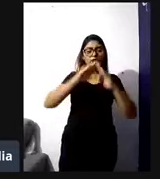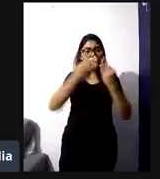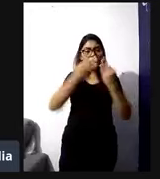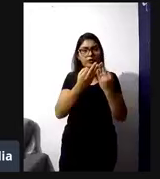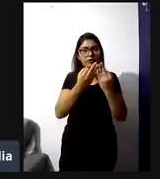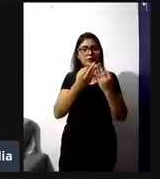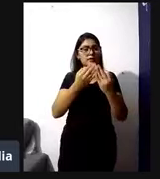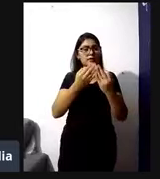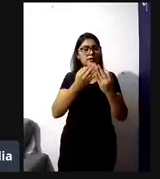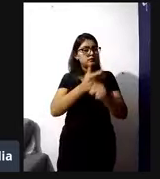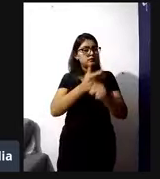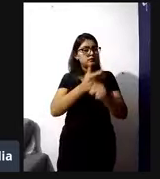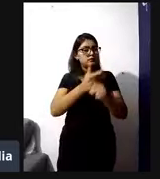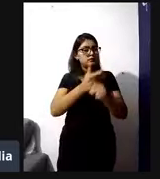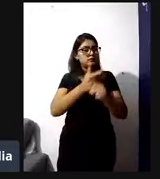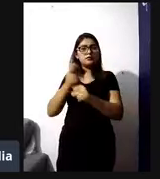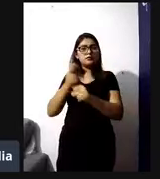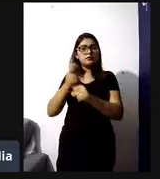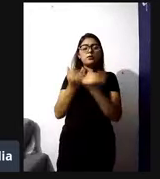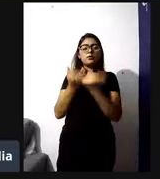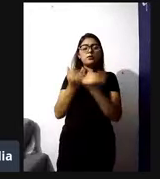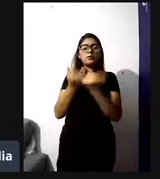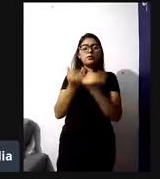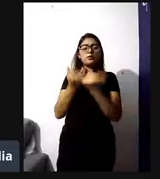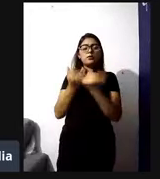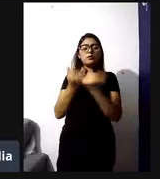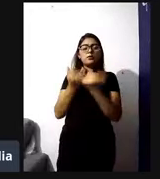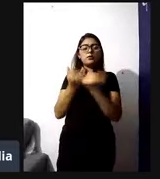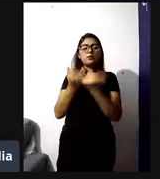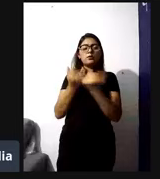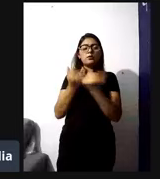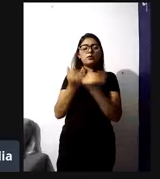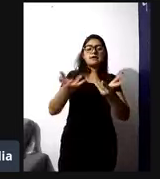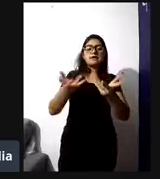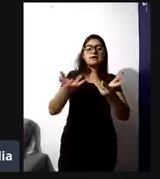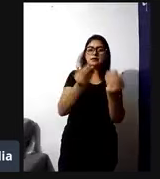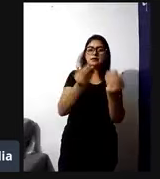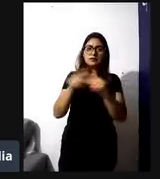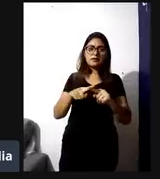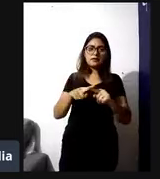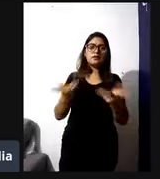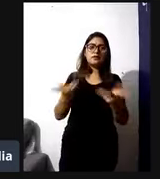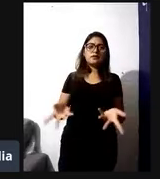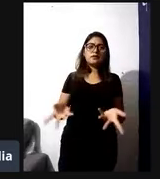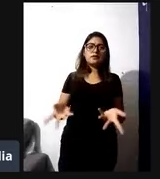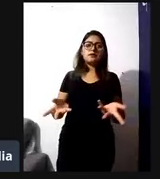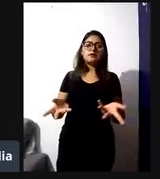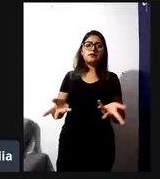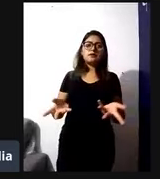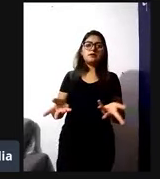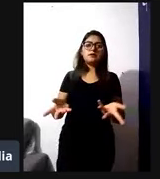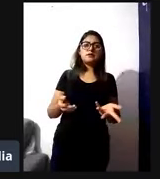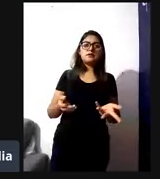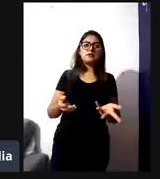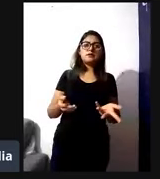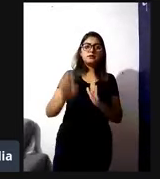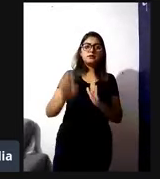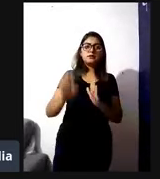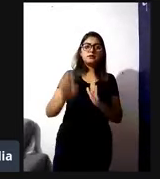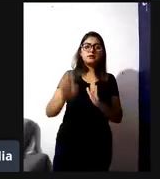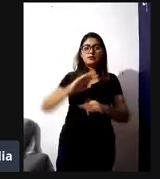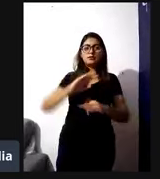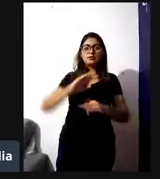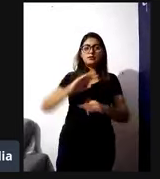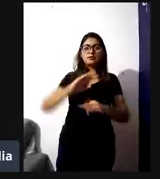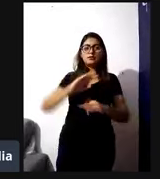con texturas también es muy, muy importante. Pueden hacer el slime, que pueden todos participar y que